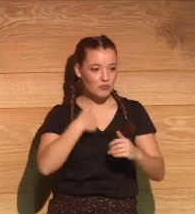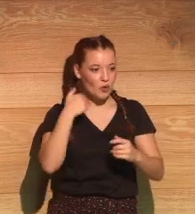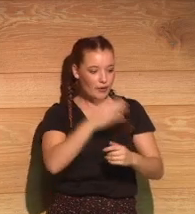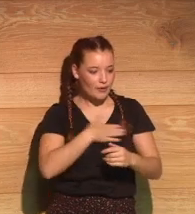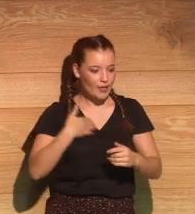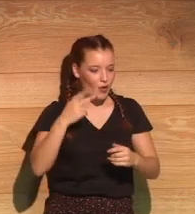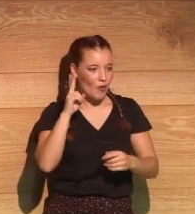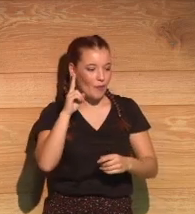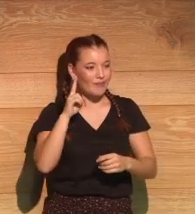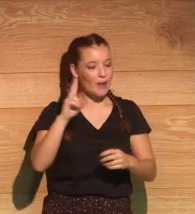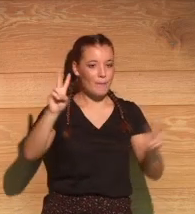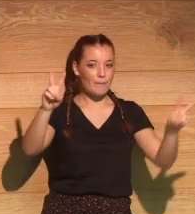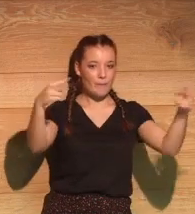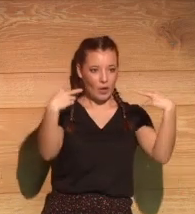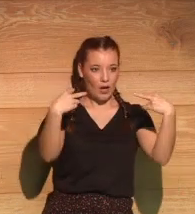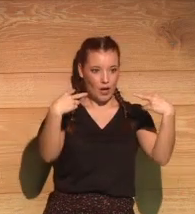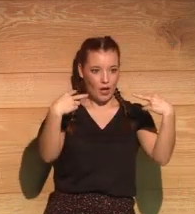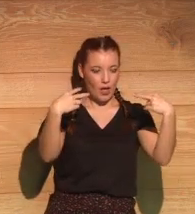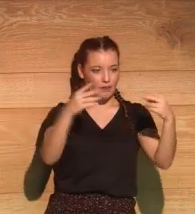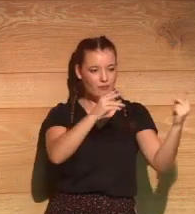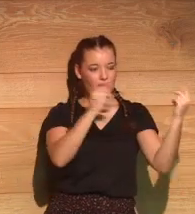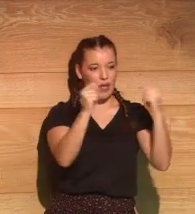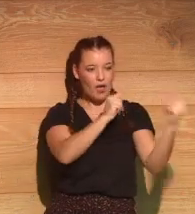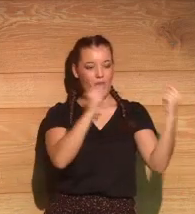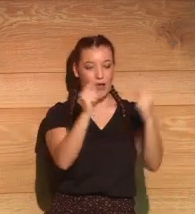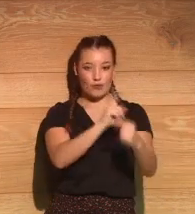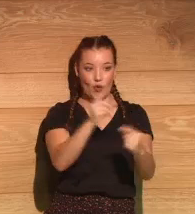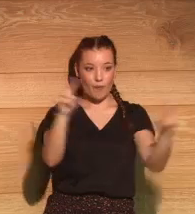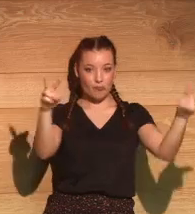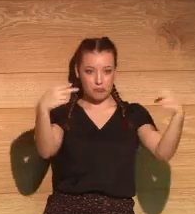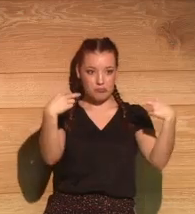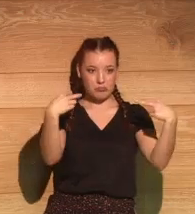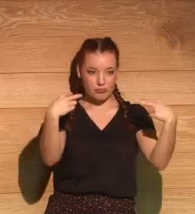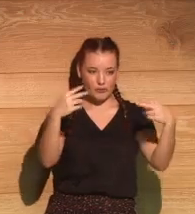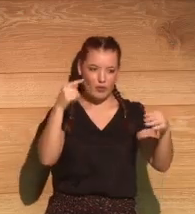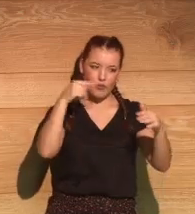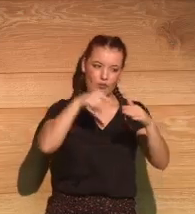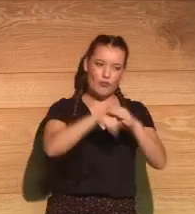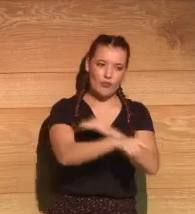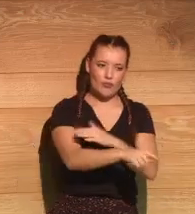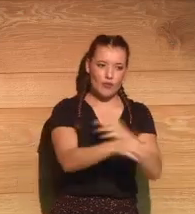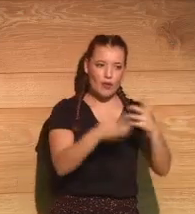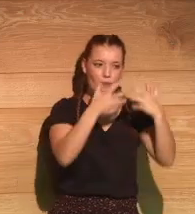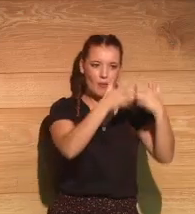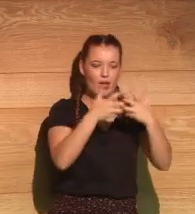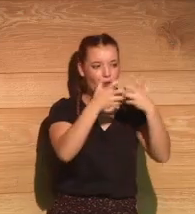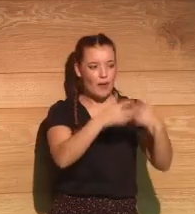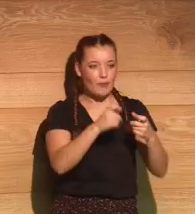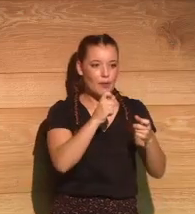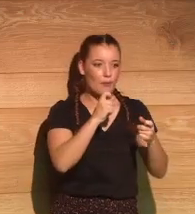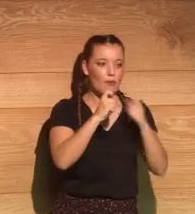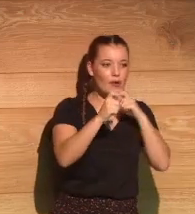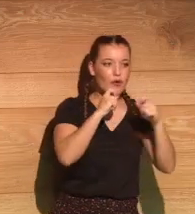sino quiero que me veáis. Este tipo de formaciones son mucho más profundas que las peleas que puede haber entre periodistas o